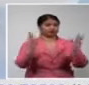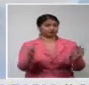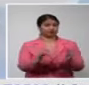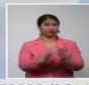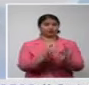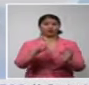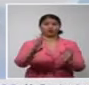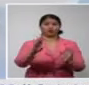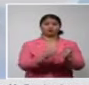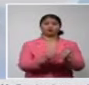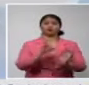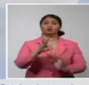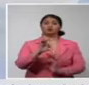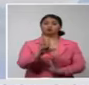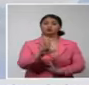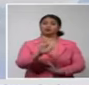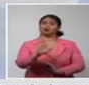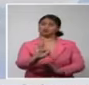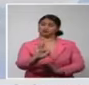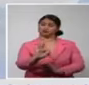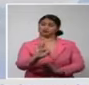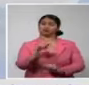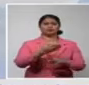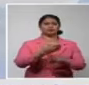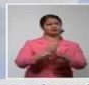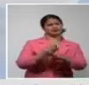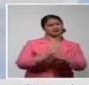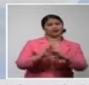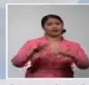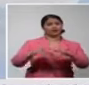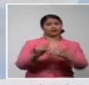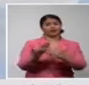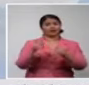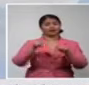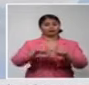4.858, una cifra inferior a la del día de ayer,